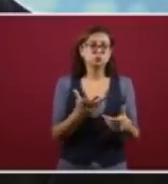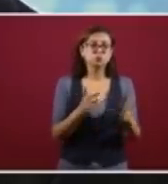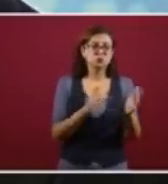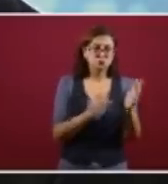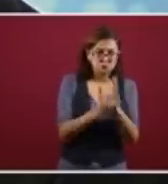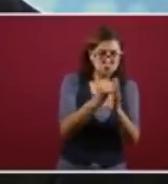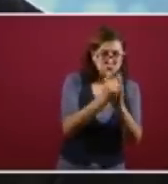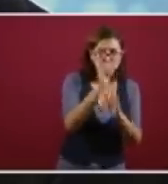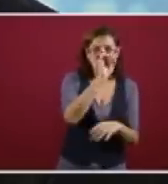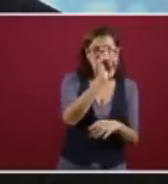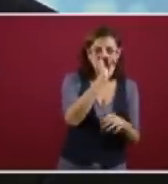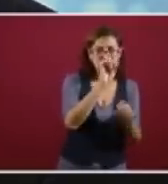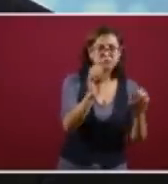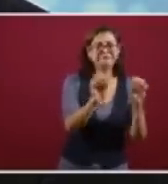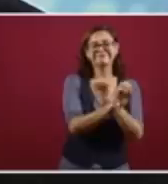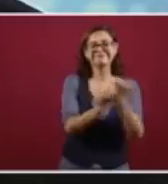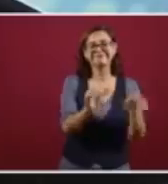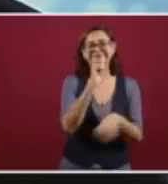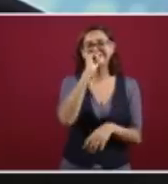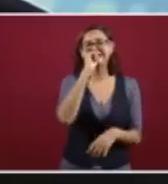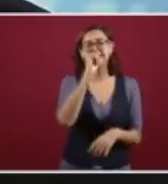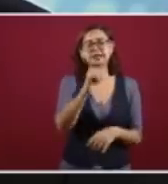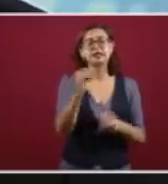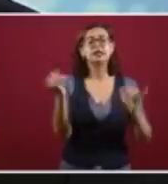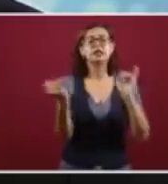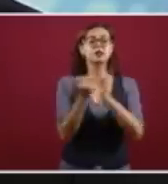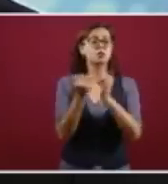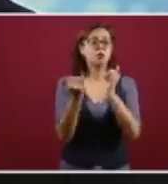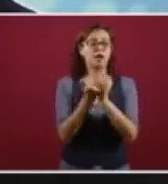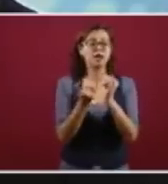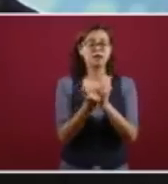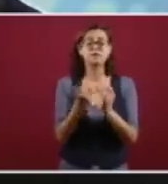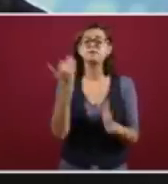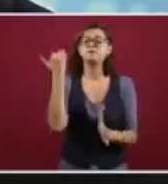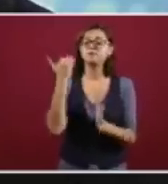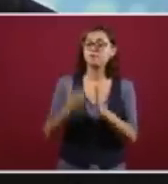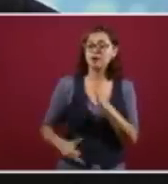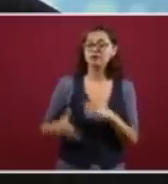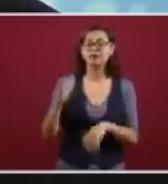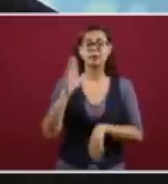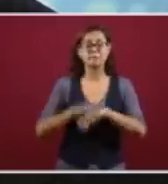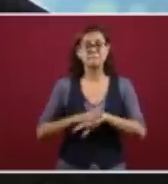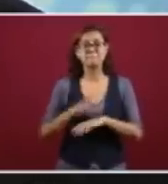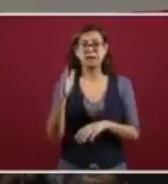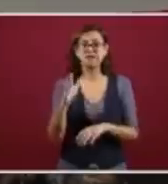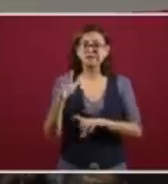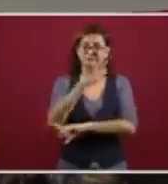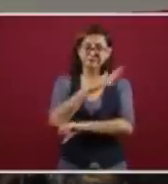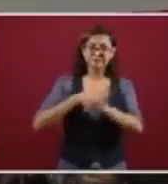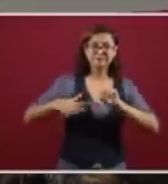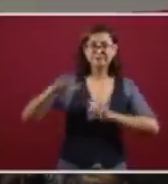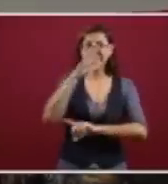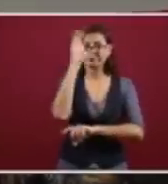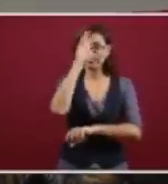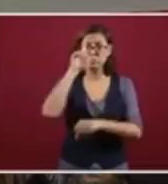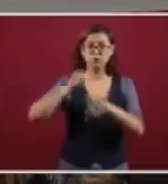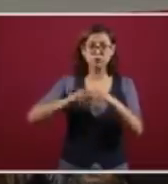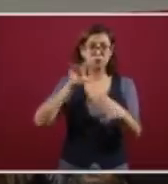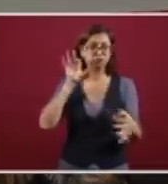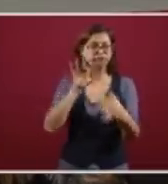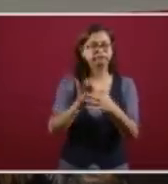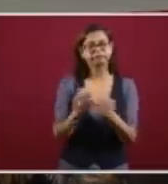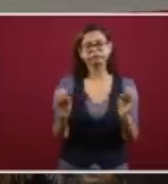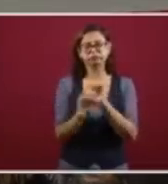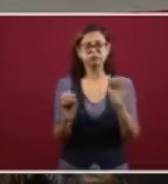viviendas afectadas, y también no se contó con una adecuación cultural y local. En conclusión, señor presidente,